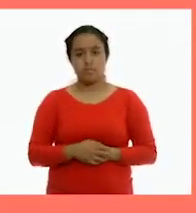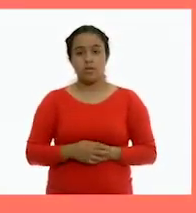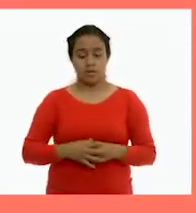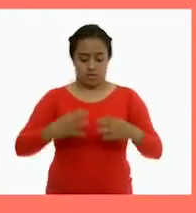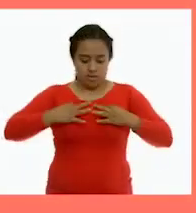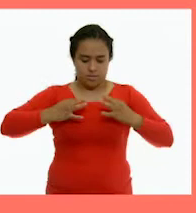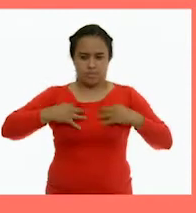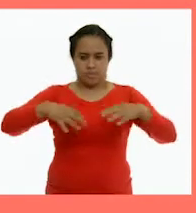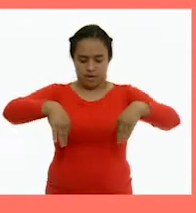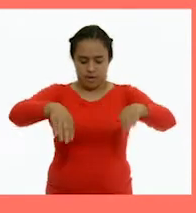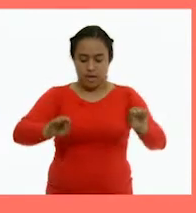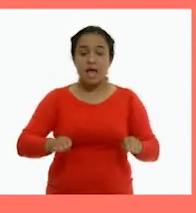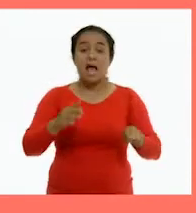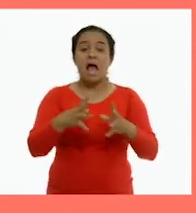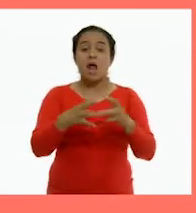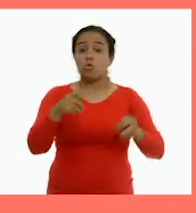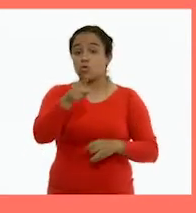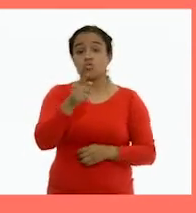¡Gracias!